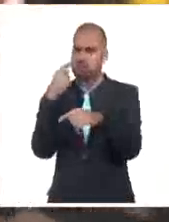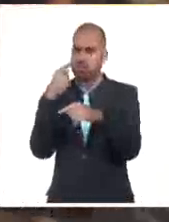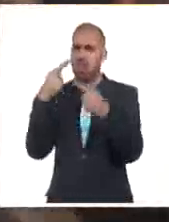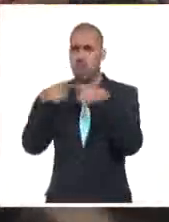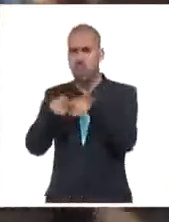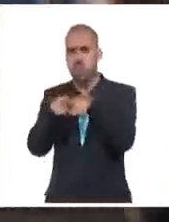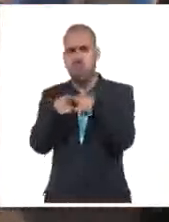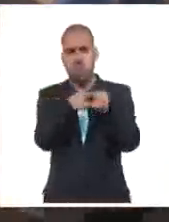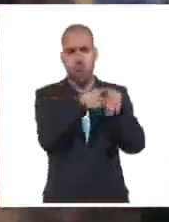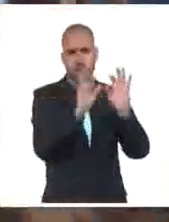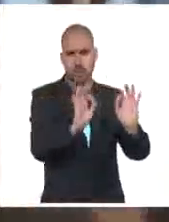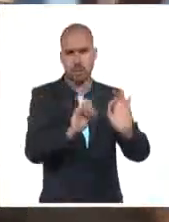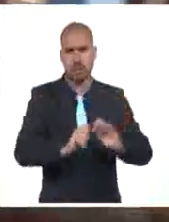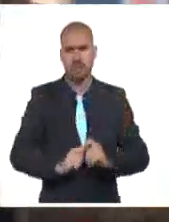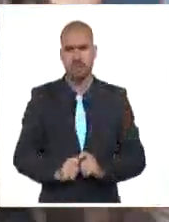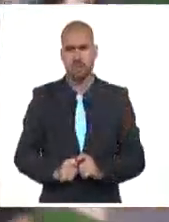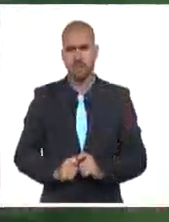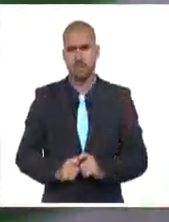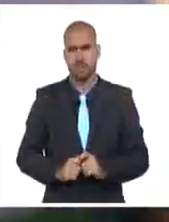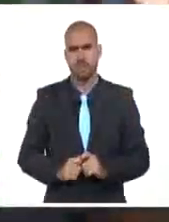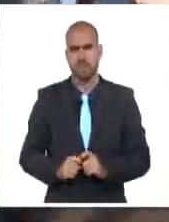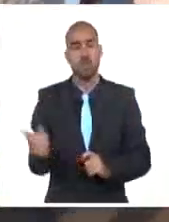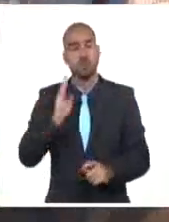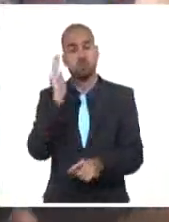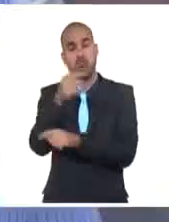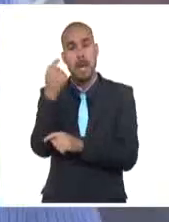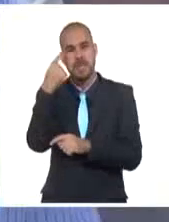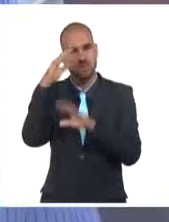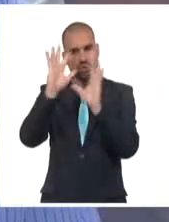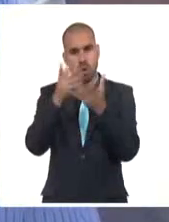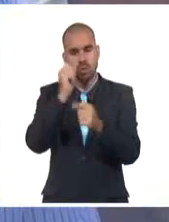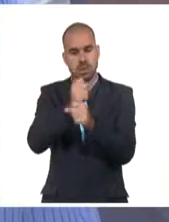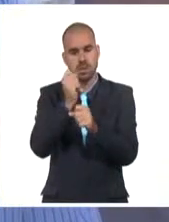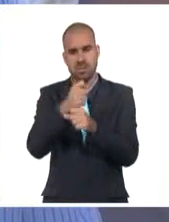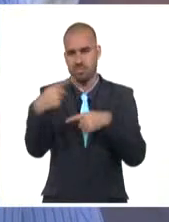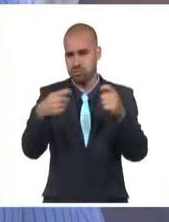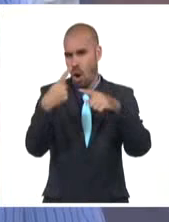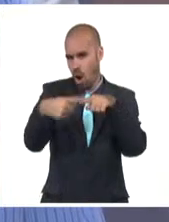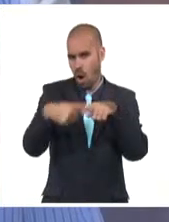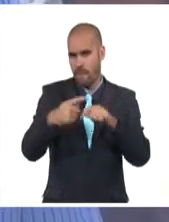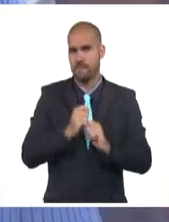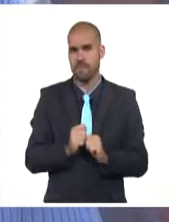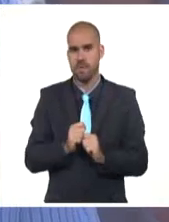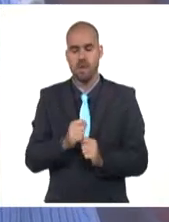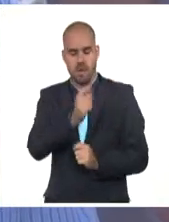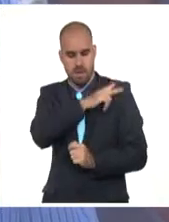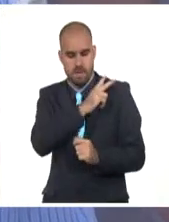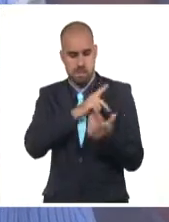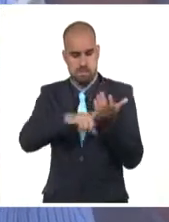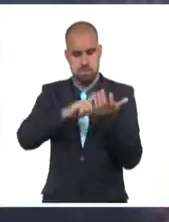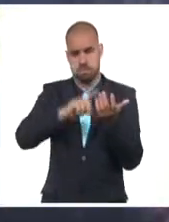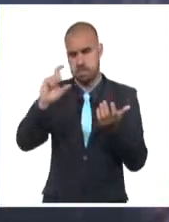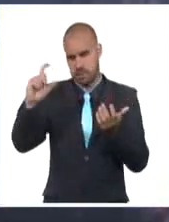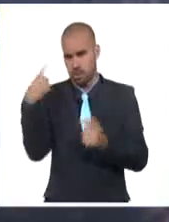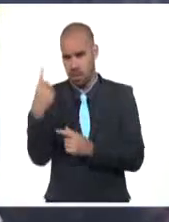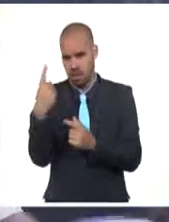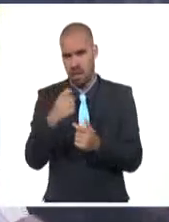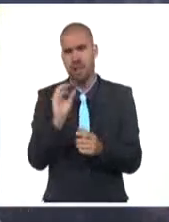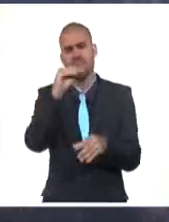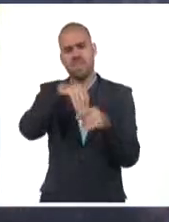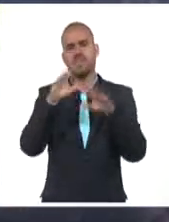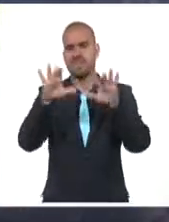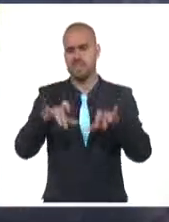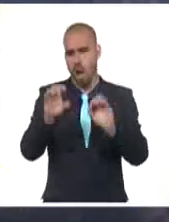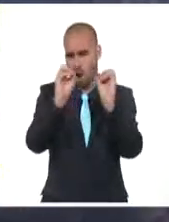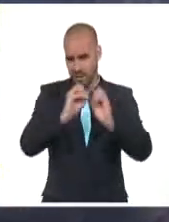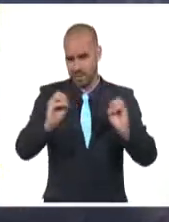con el objetivo de constatar los avances en el proceso inversionista el también secretario de organización del comité central del partido visitó la